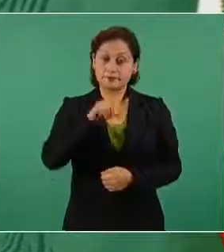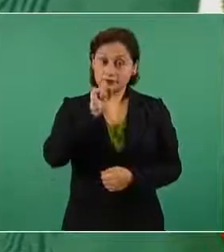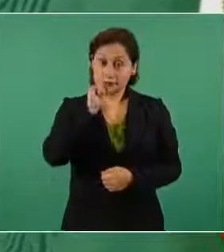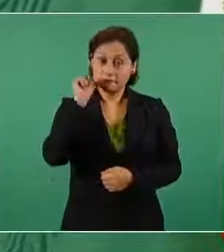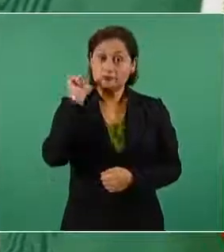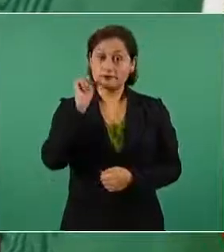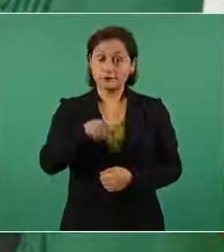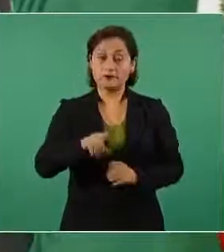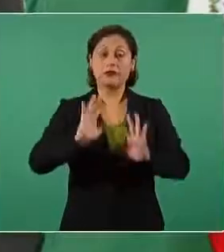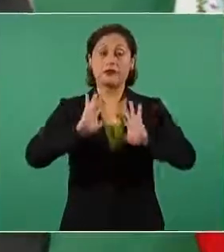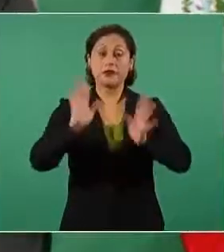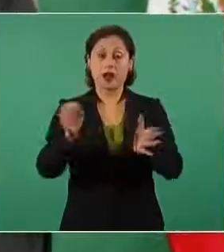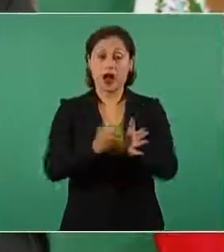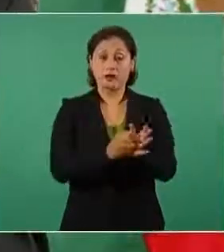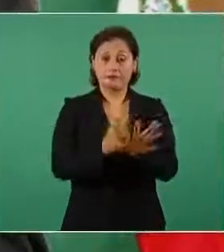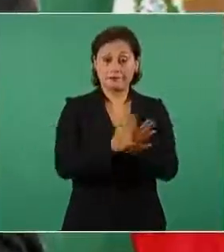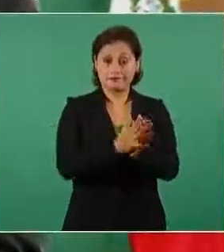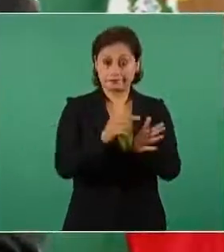presupuesto